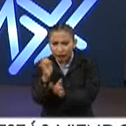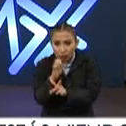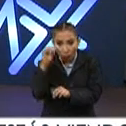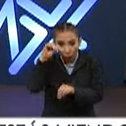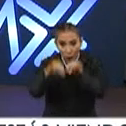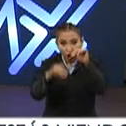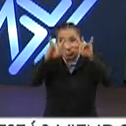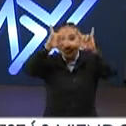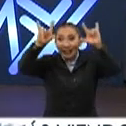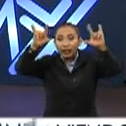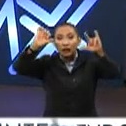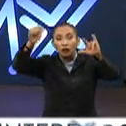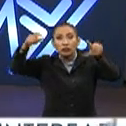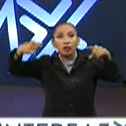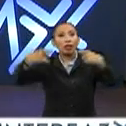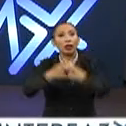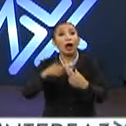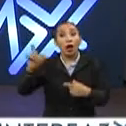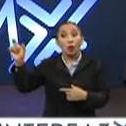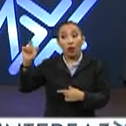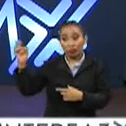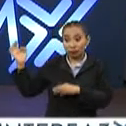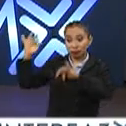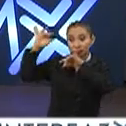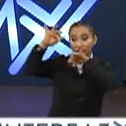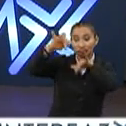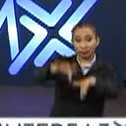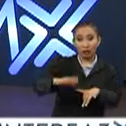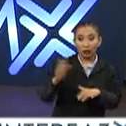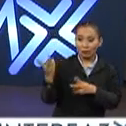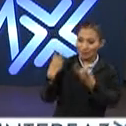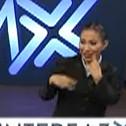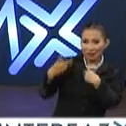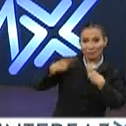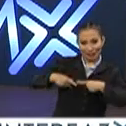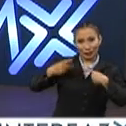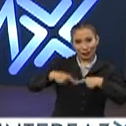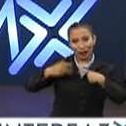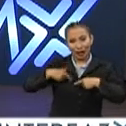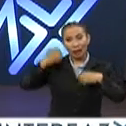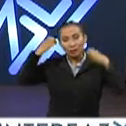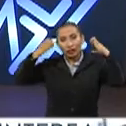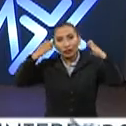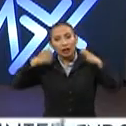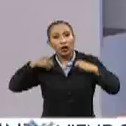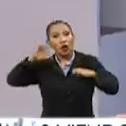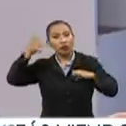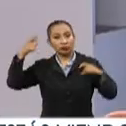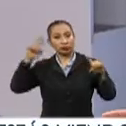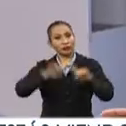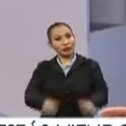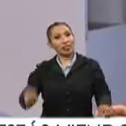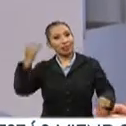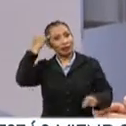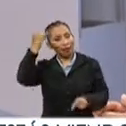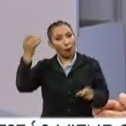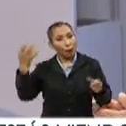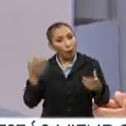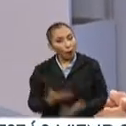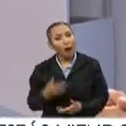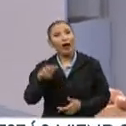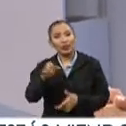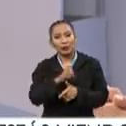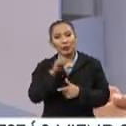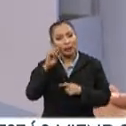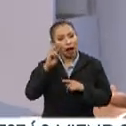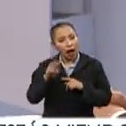montar la exposición pasan otras cosas y al momento de cuidar la recepción que el público tiene de esa exposición pasan otras, ¿no? Entonces justamente de esa manera